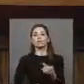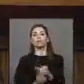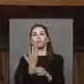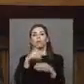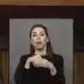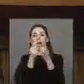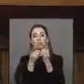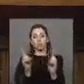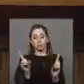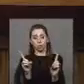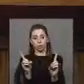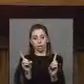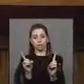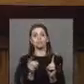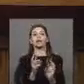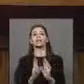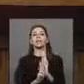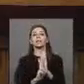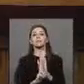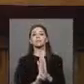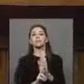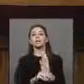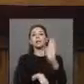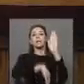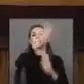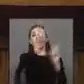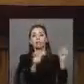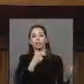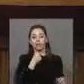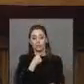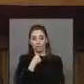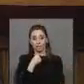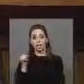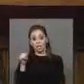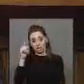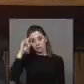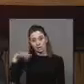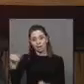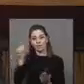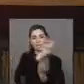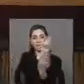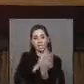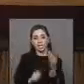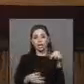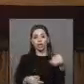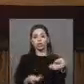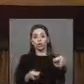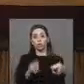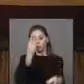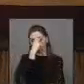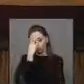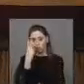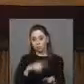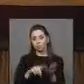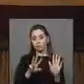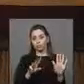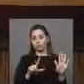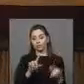interpretativa de los anhelos de las grandes mayorías. Conocido es el aporte del documento de marzo del año 1974,